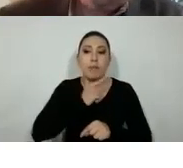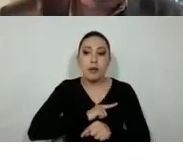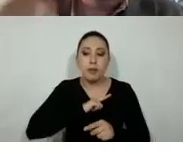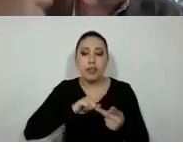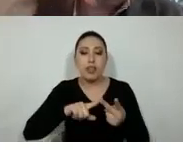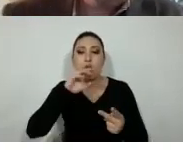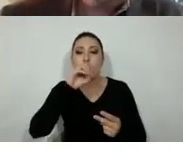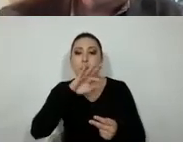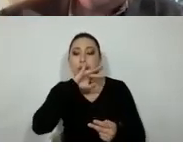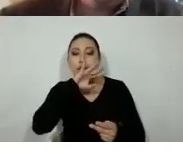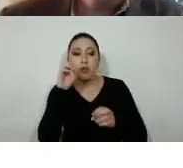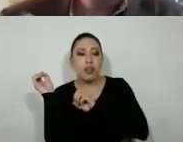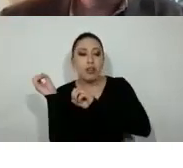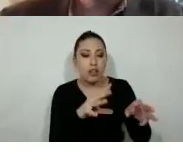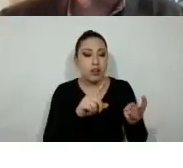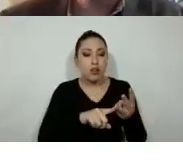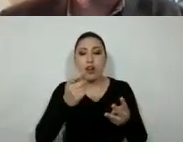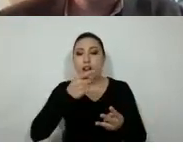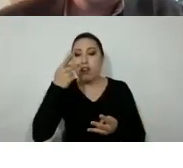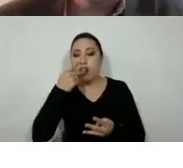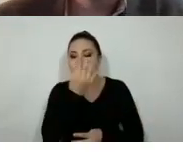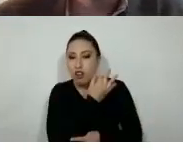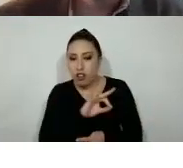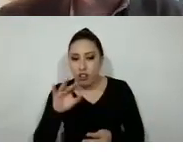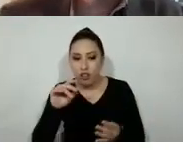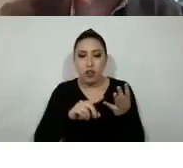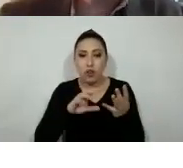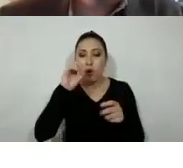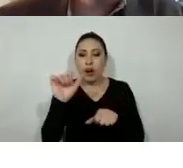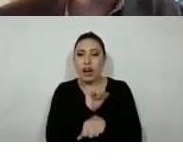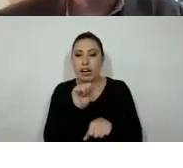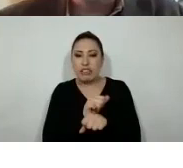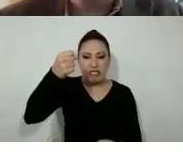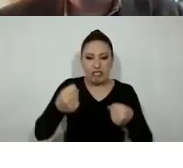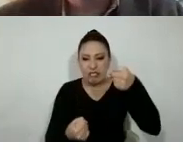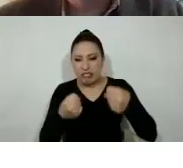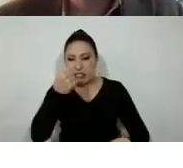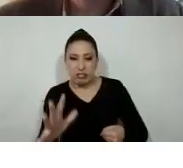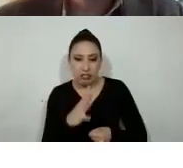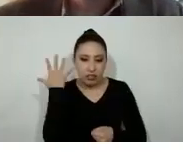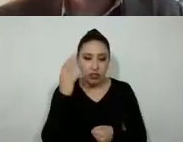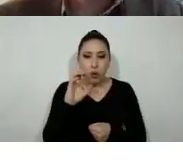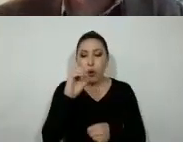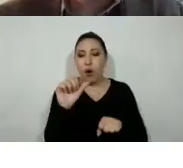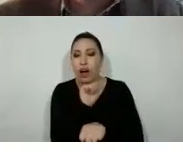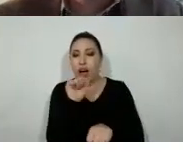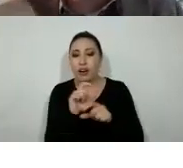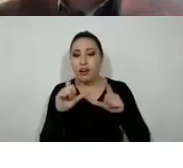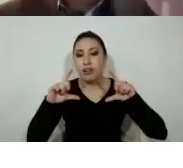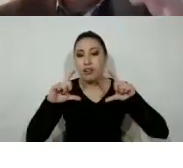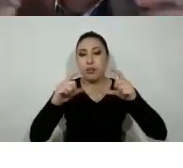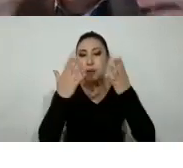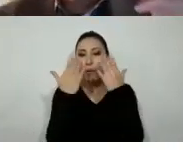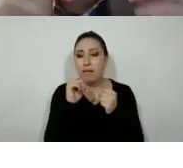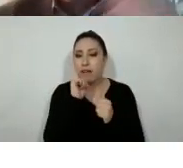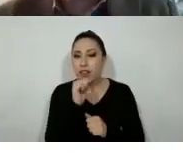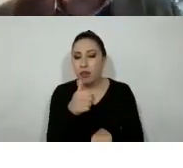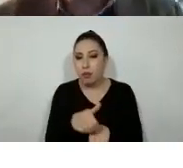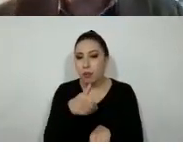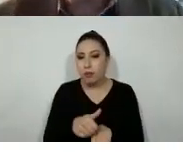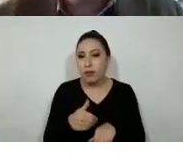dijo groserías, o que manejó un vehículo de forma errática, o que su vehículo no traía placa, ¿no? Pero ahí se entabla